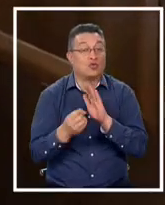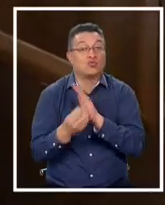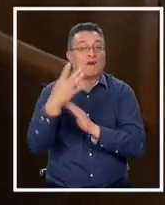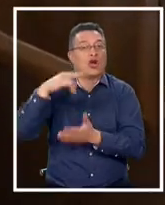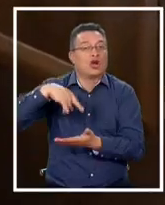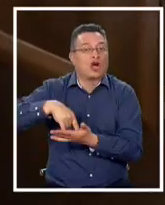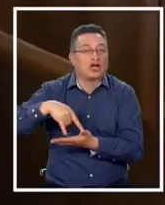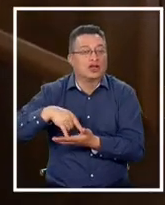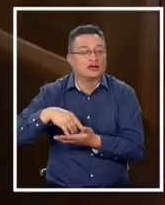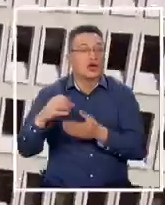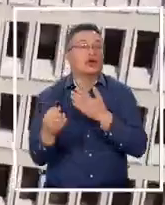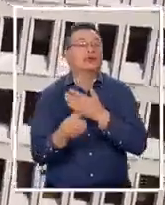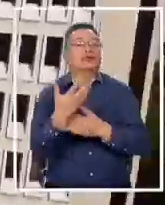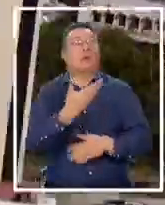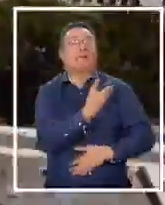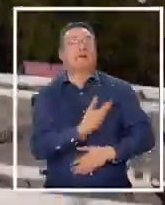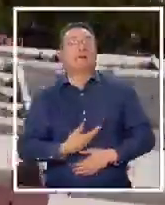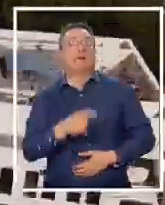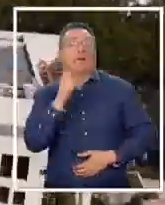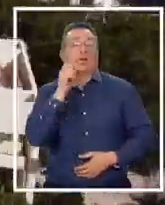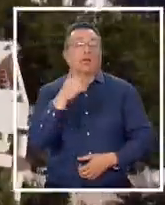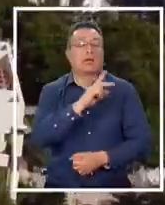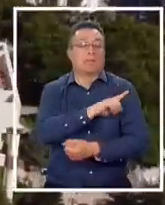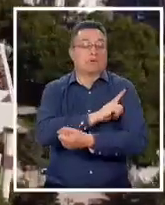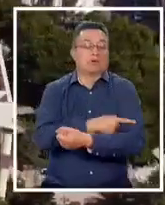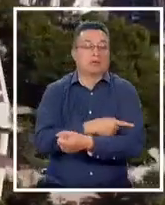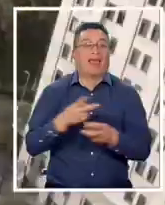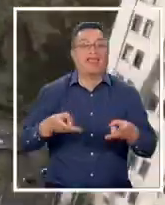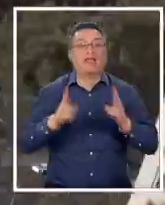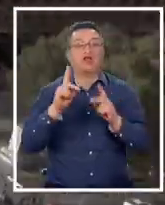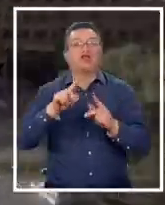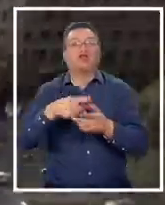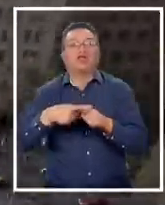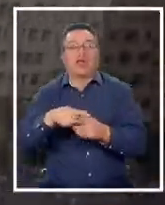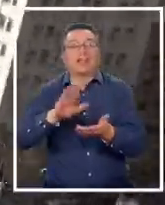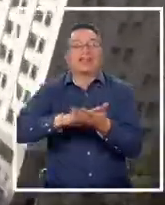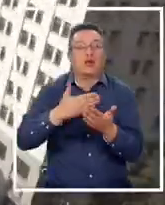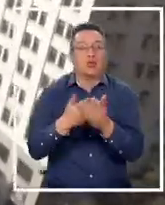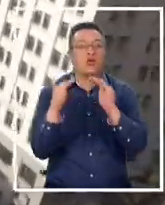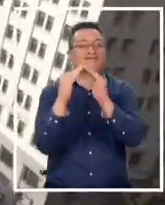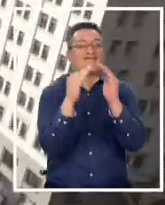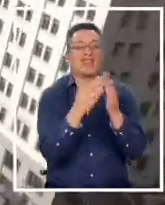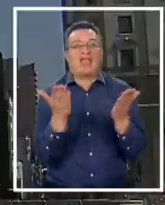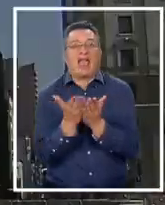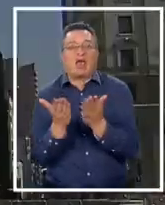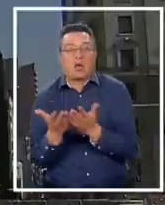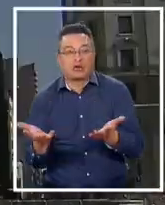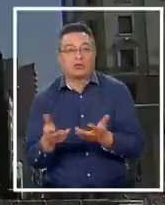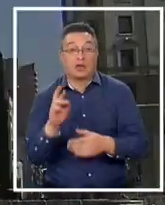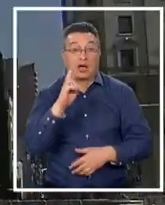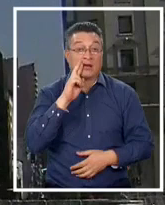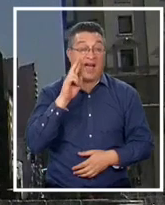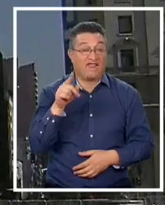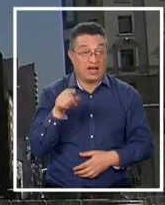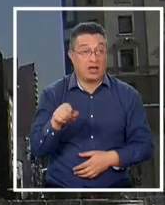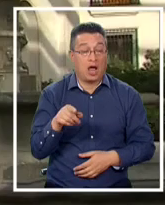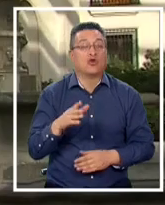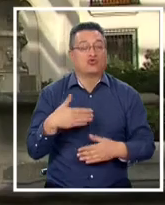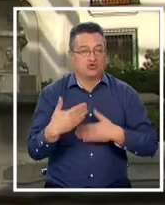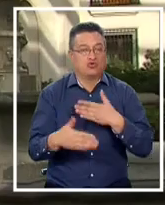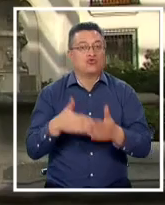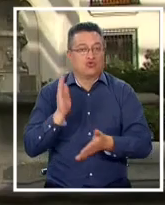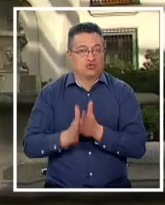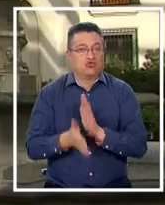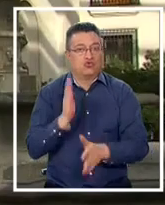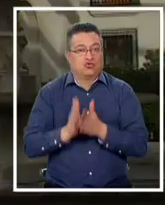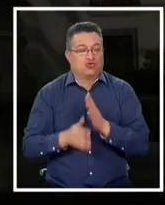la nueva institucionalidad presidencial, derechos sociales como salud, vivienda, educación. Abril estará marcado por un ritmo acelerado